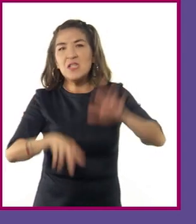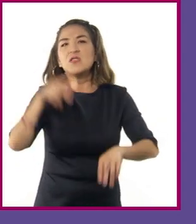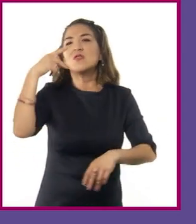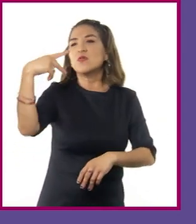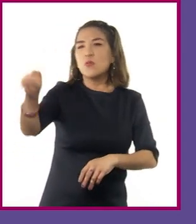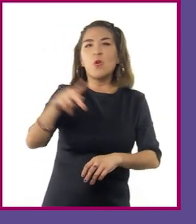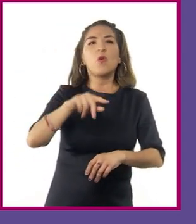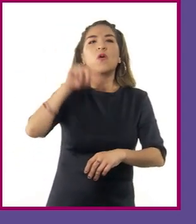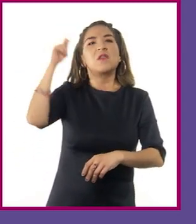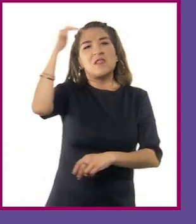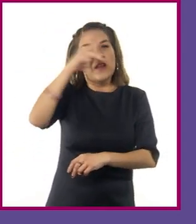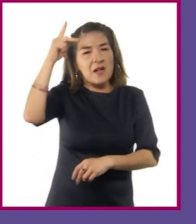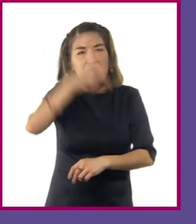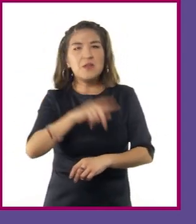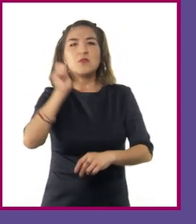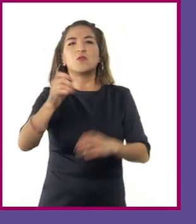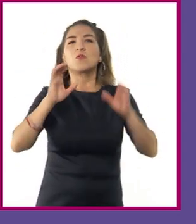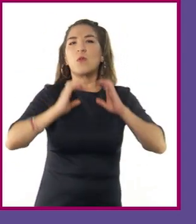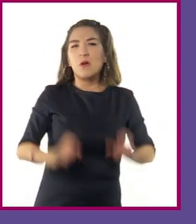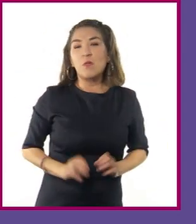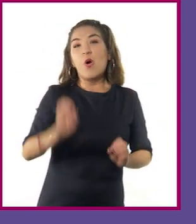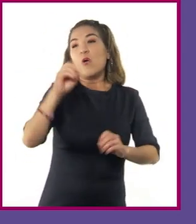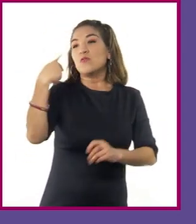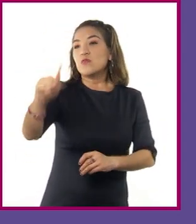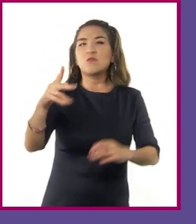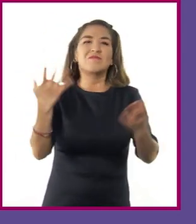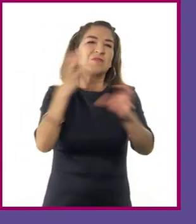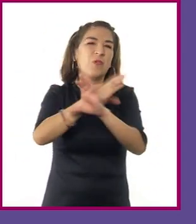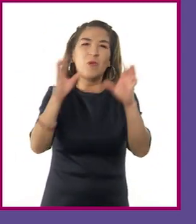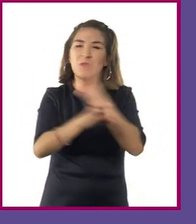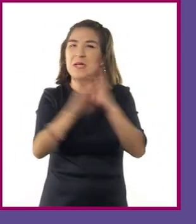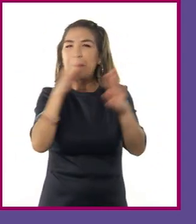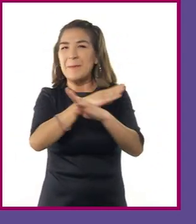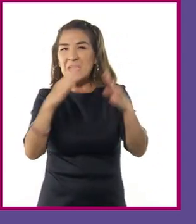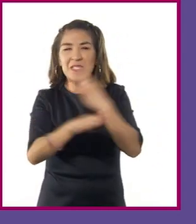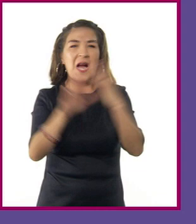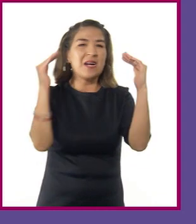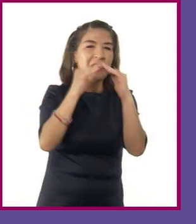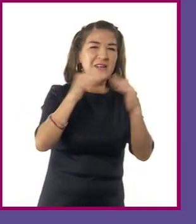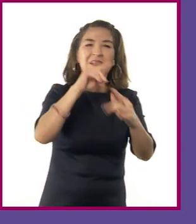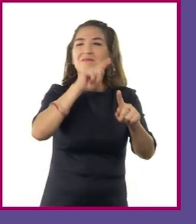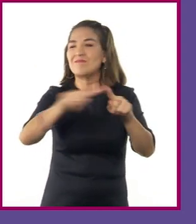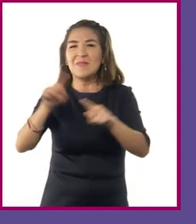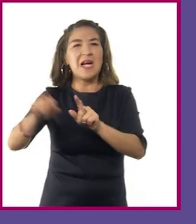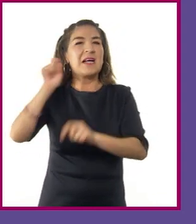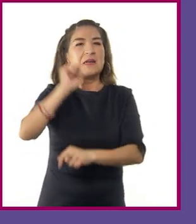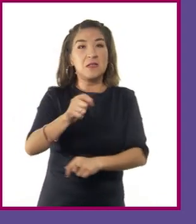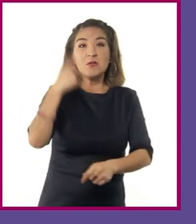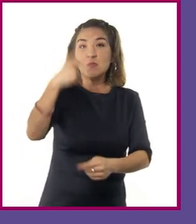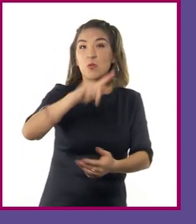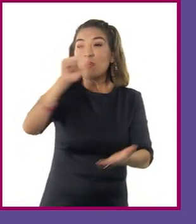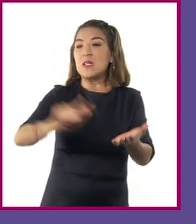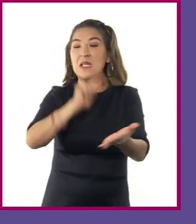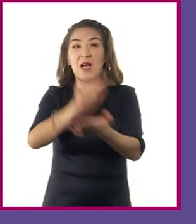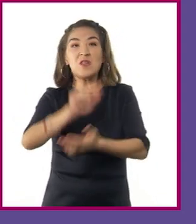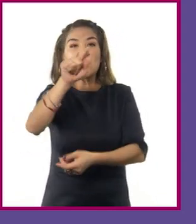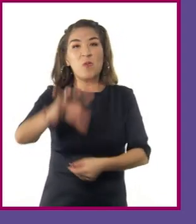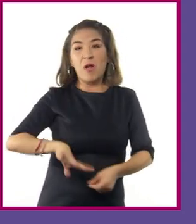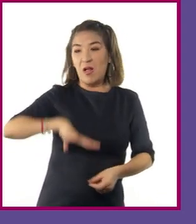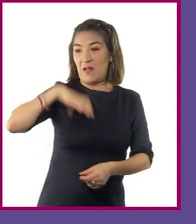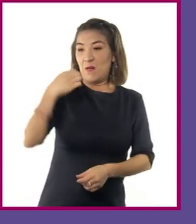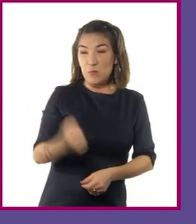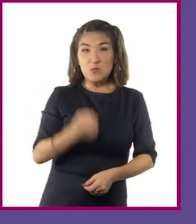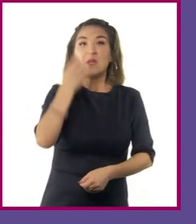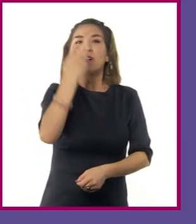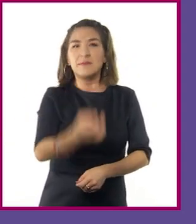física o psicológica o sus bienes, pero toda violación a la ley afecta la confianza entre las